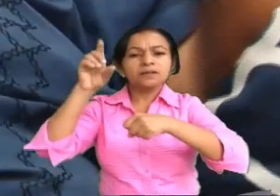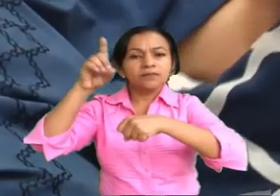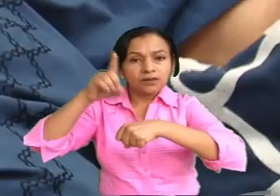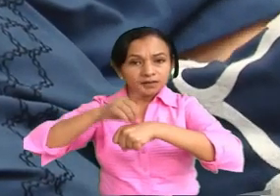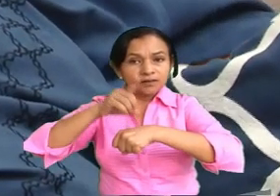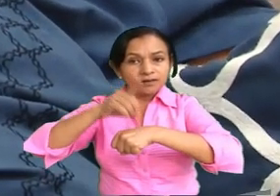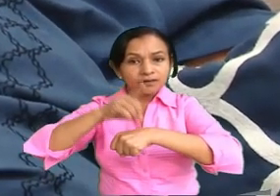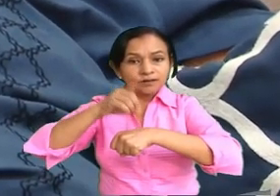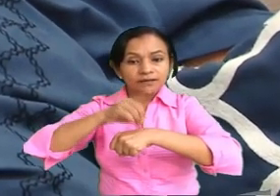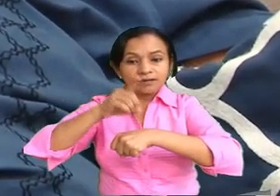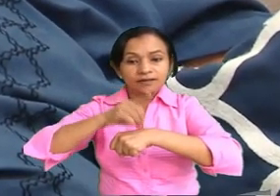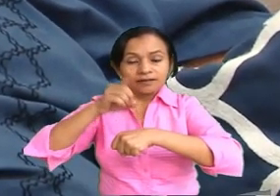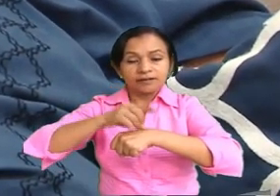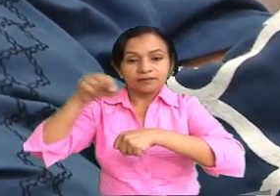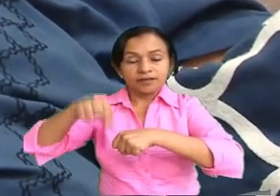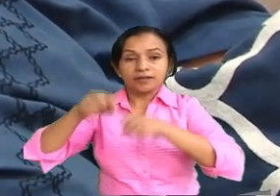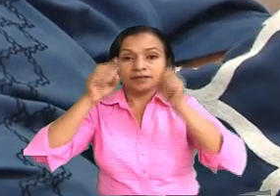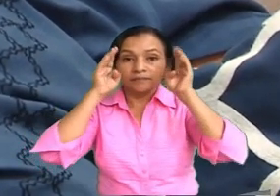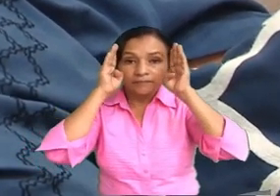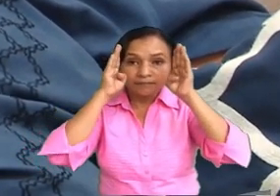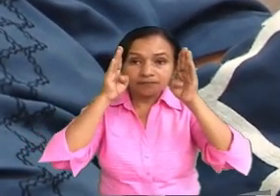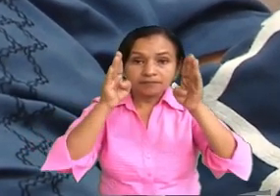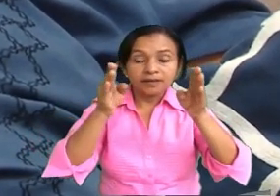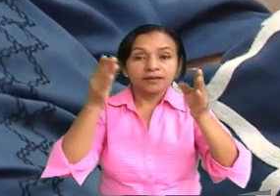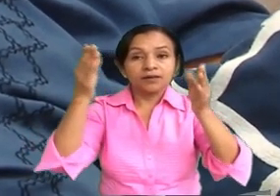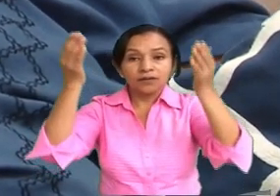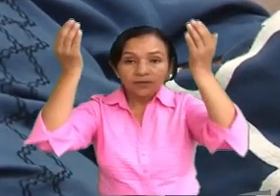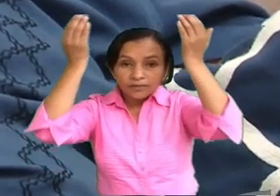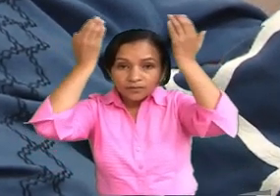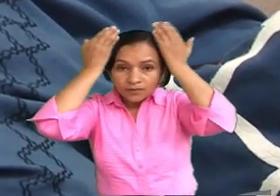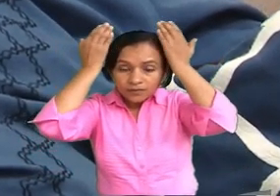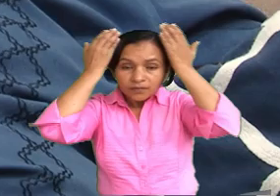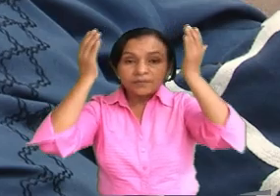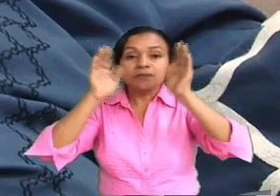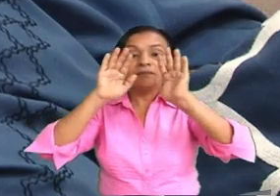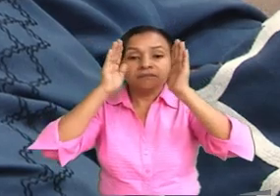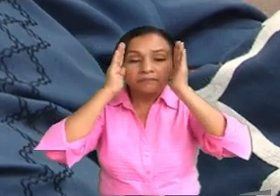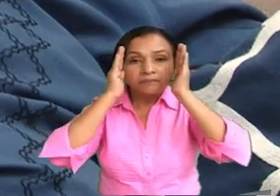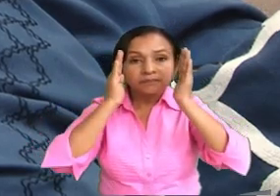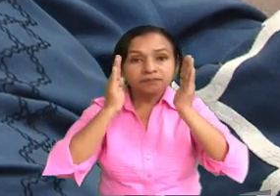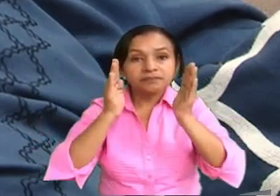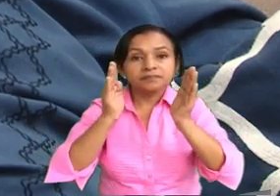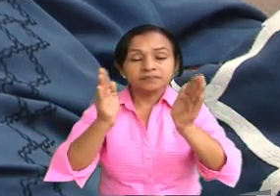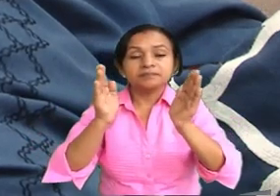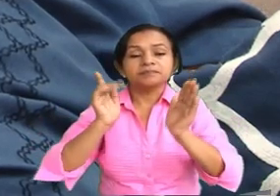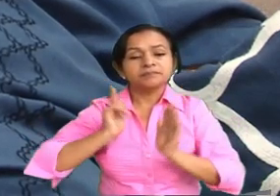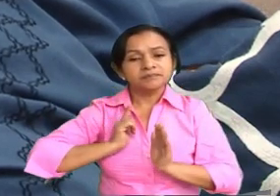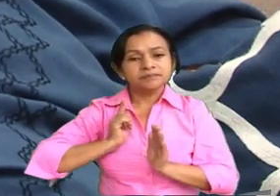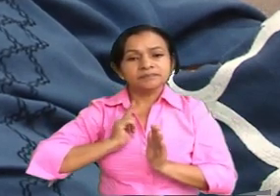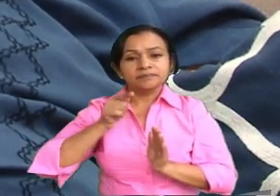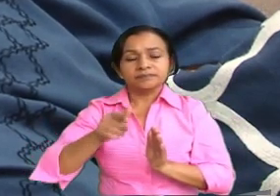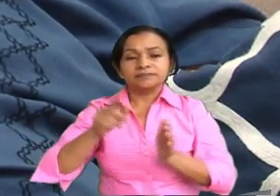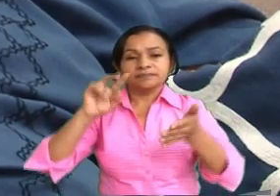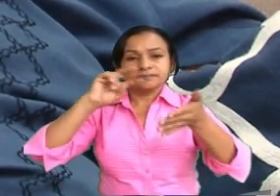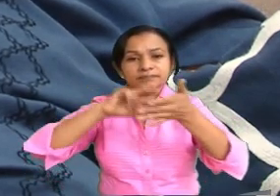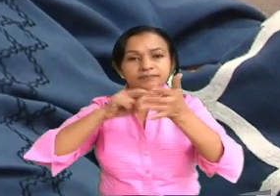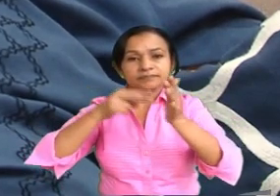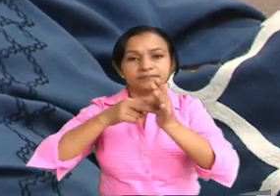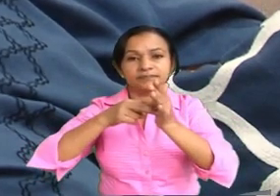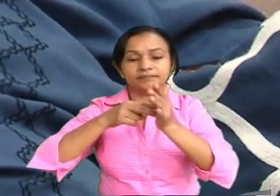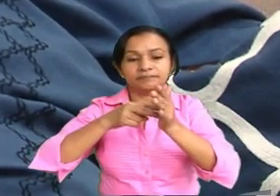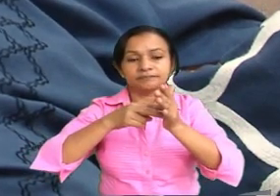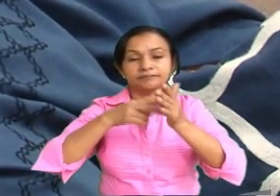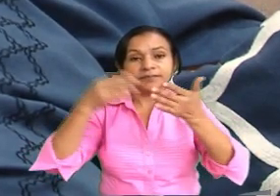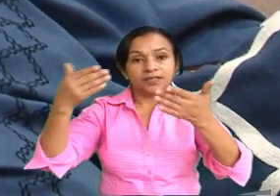que está ahí presente para atender, una enfermera que está ahí presente para atender. Y por eso estamos preparando